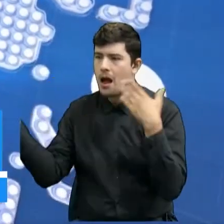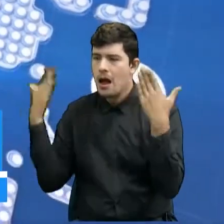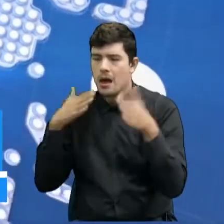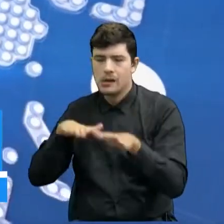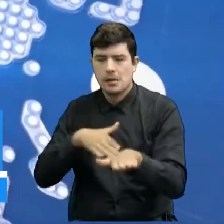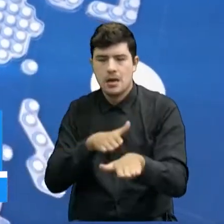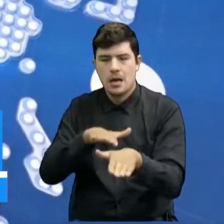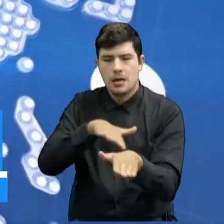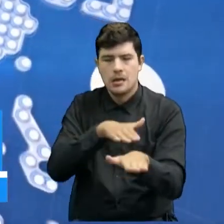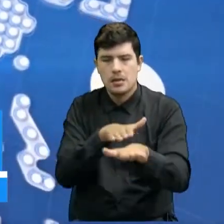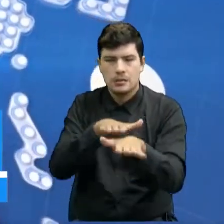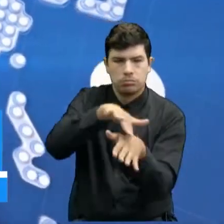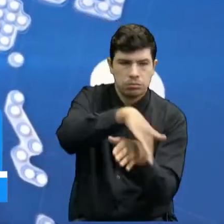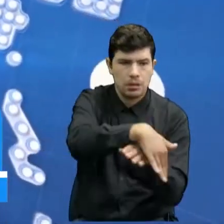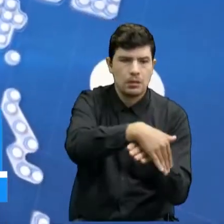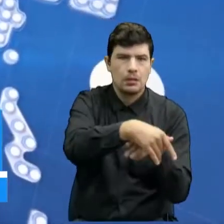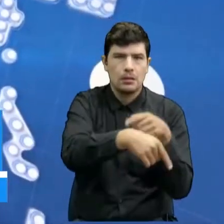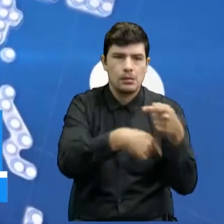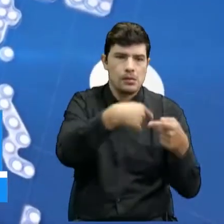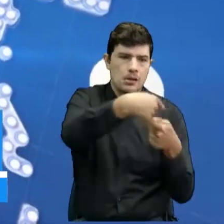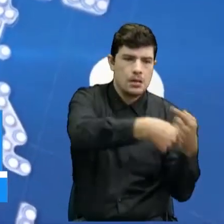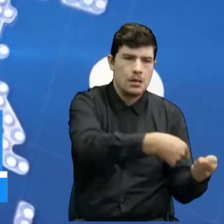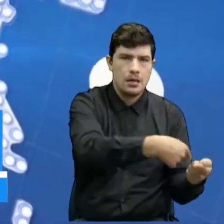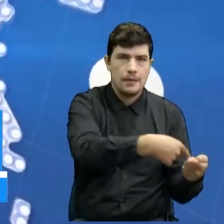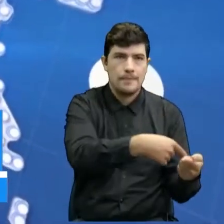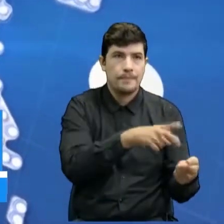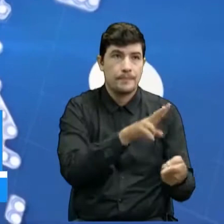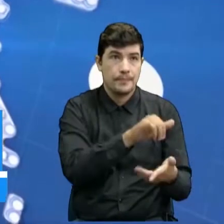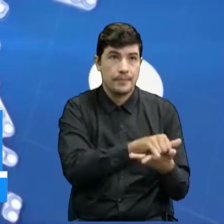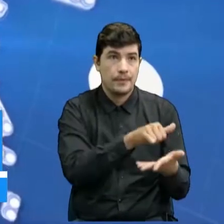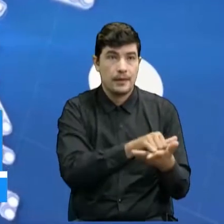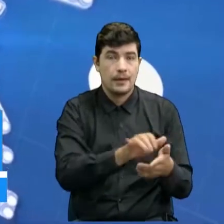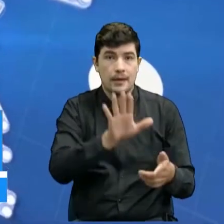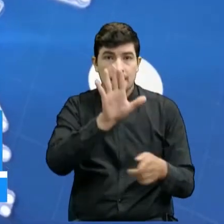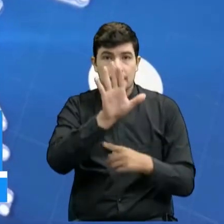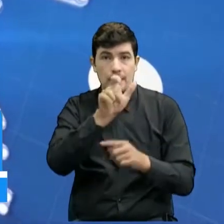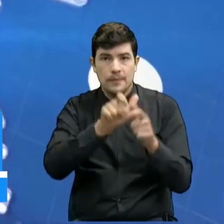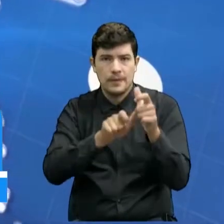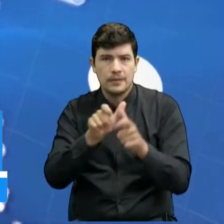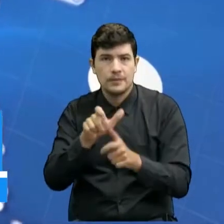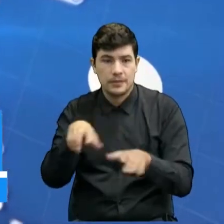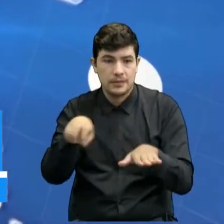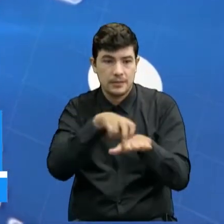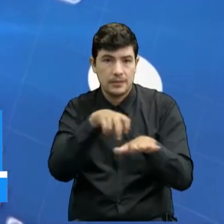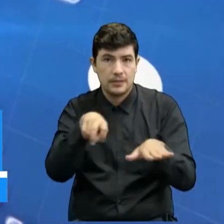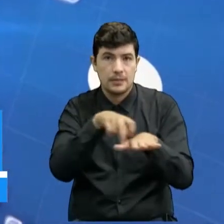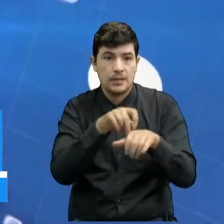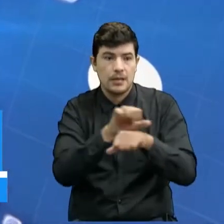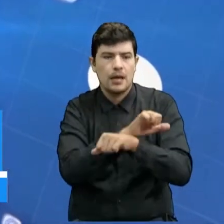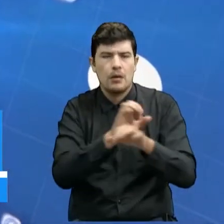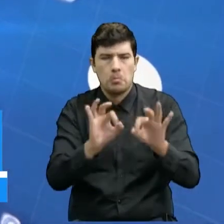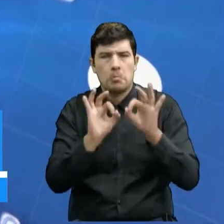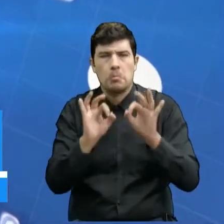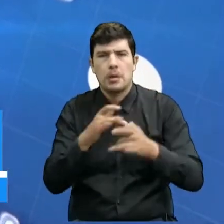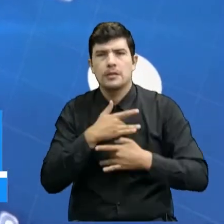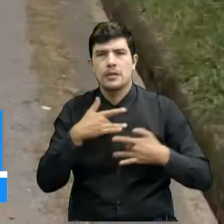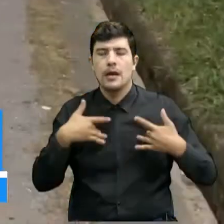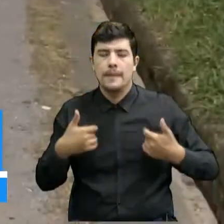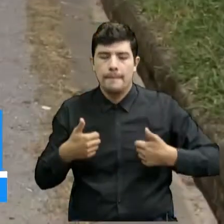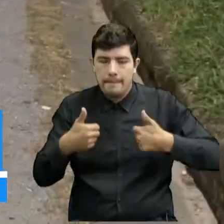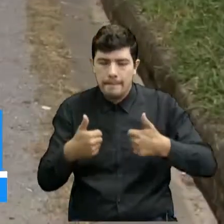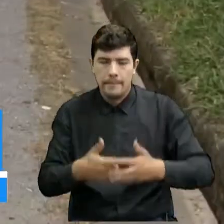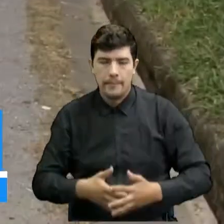vía, cayendo a una profunda alcantarilla. Los 5 ocupantes, según el Cuerpo de Bomberos Voluntarios de Moniquirá, se encuentran fuera de